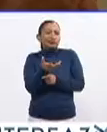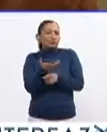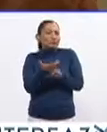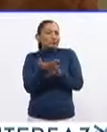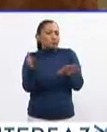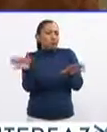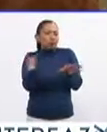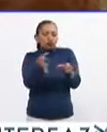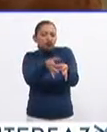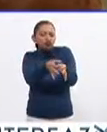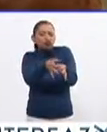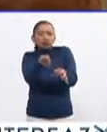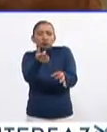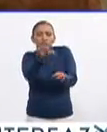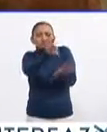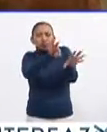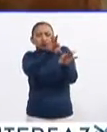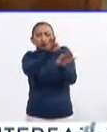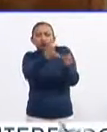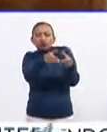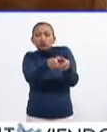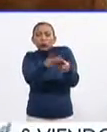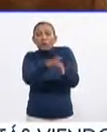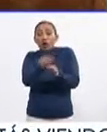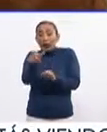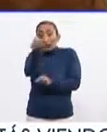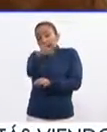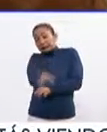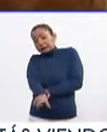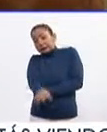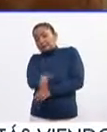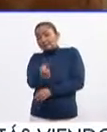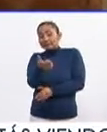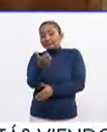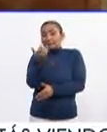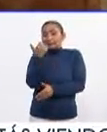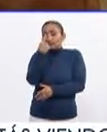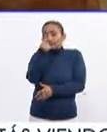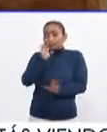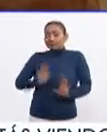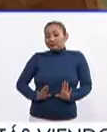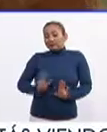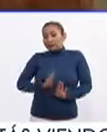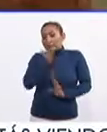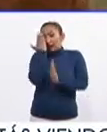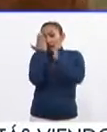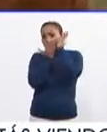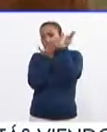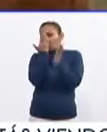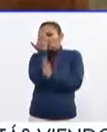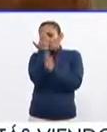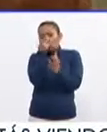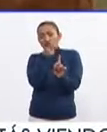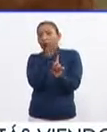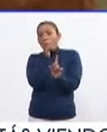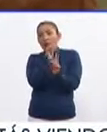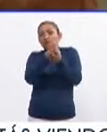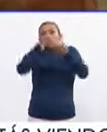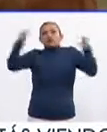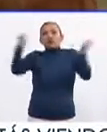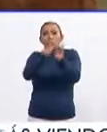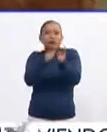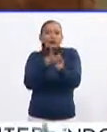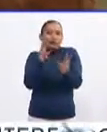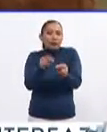muy seleccionados, porque el tipo de materia de estudio no puede hacerse en